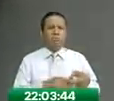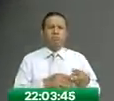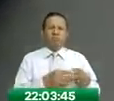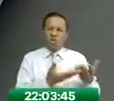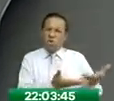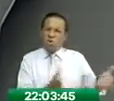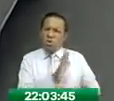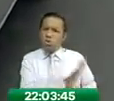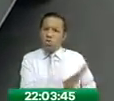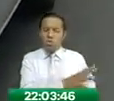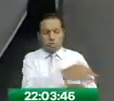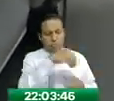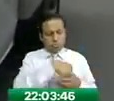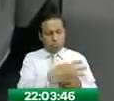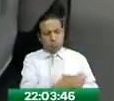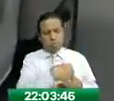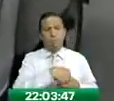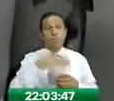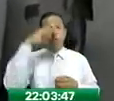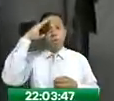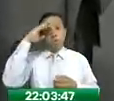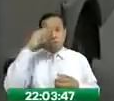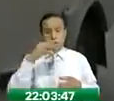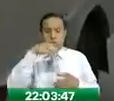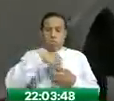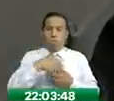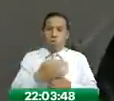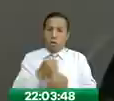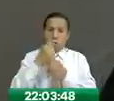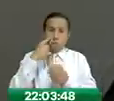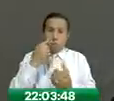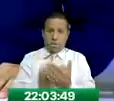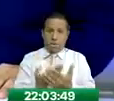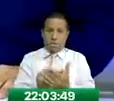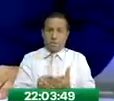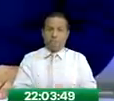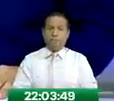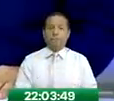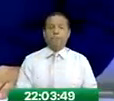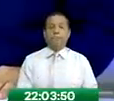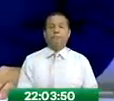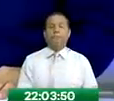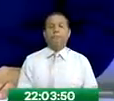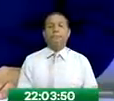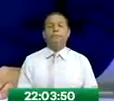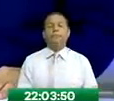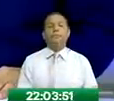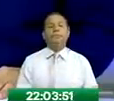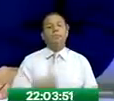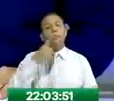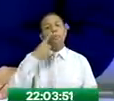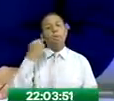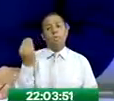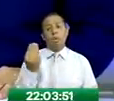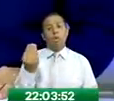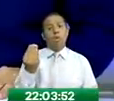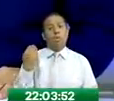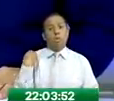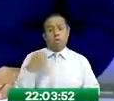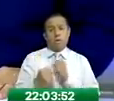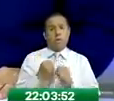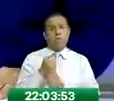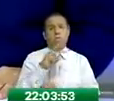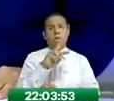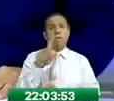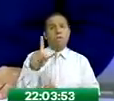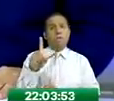de la Policía Nacional, informó Charlie Pisa. Un joven de 21 años falleció en medio de una persecución